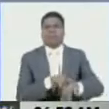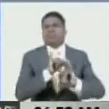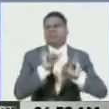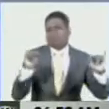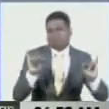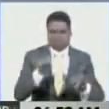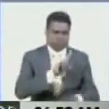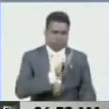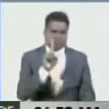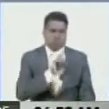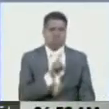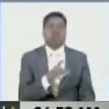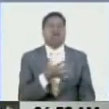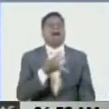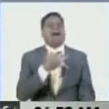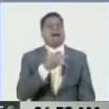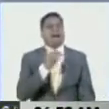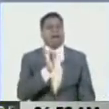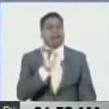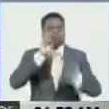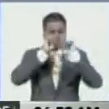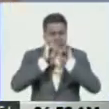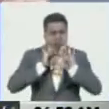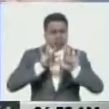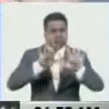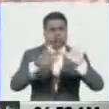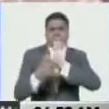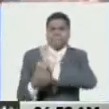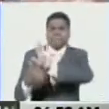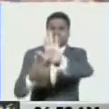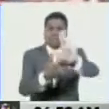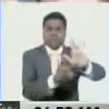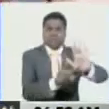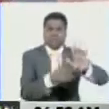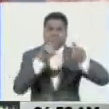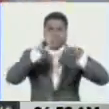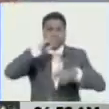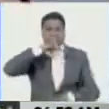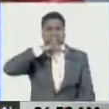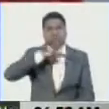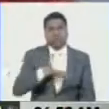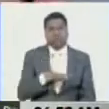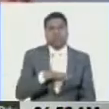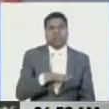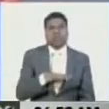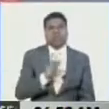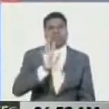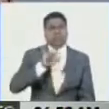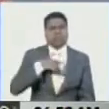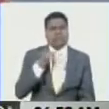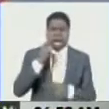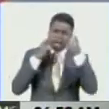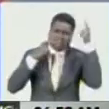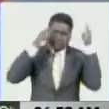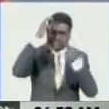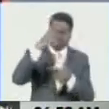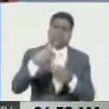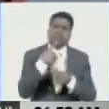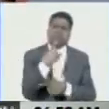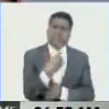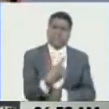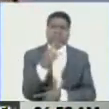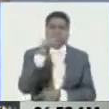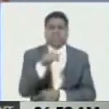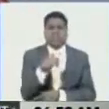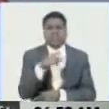Tiene una proyección histórica como el acto que, en el cual el comandante Chávez proclamó esta revolución